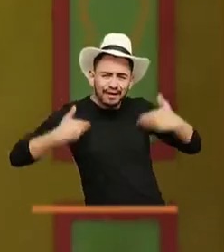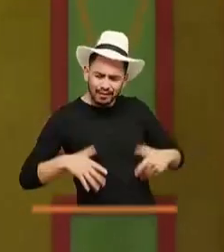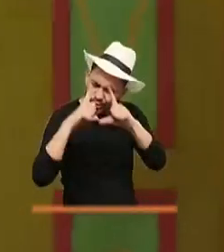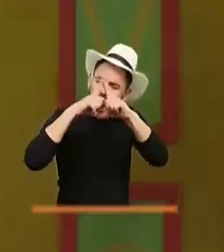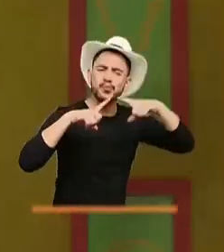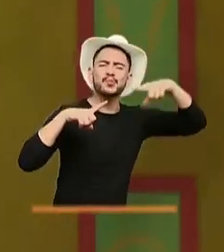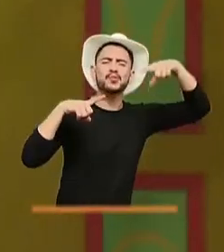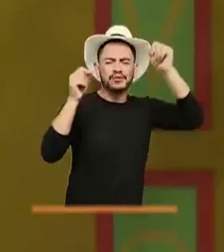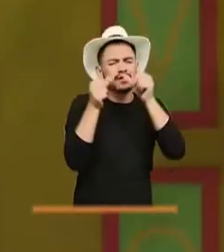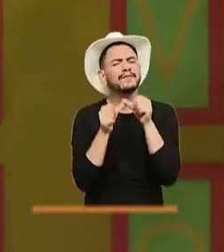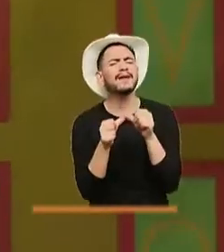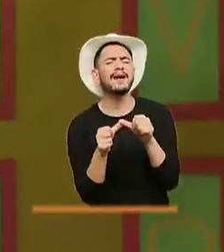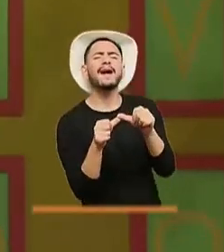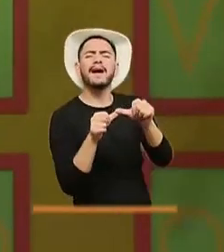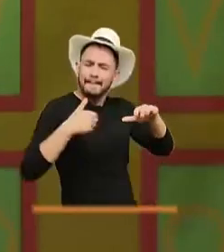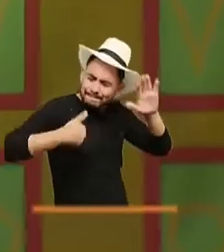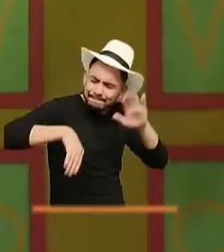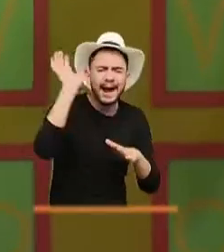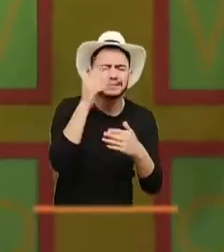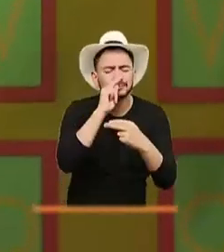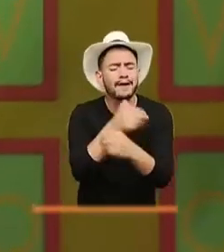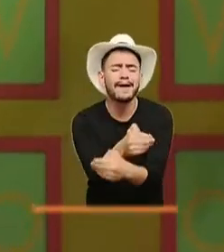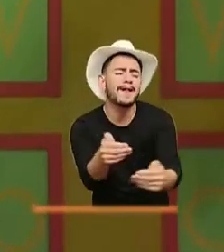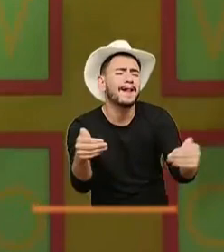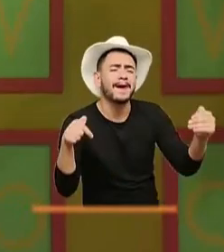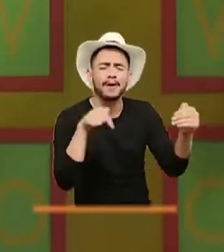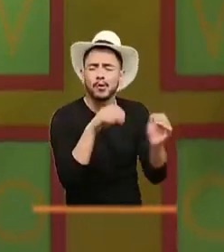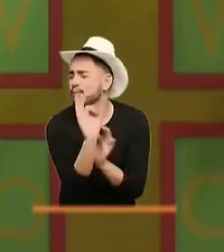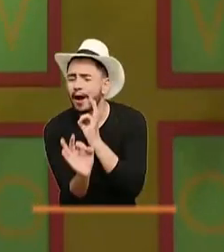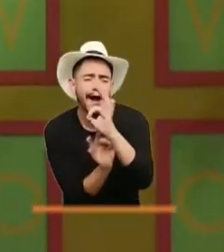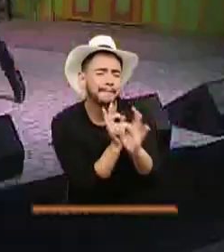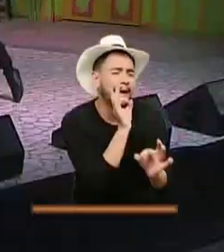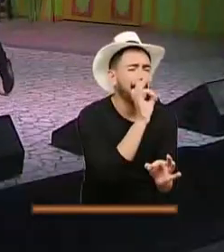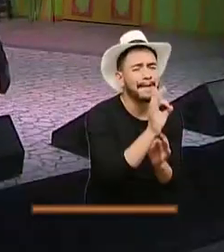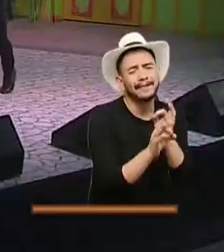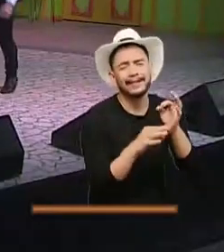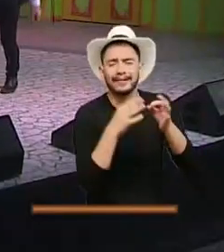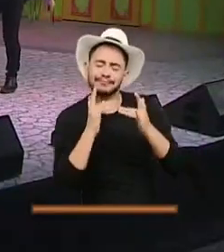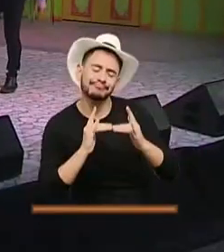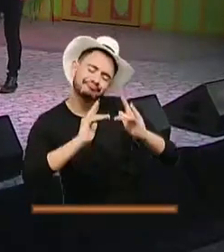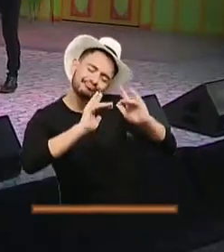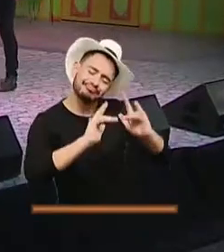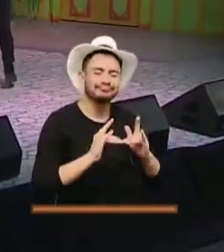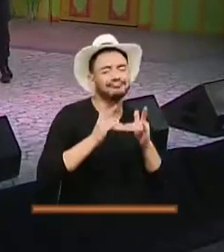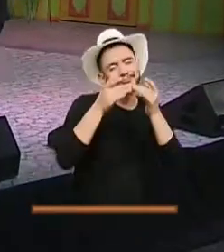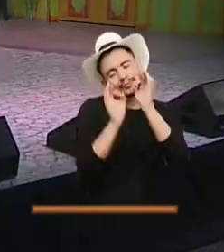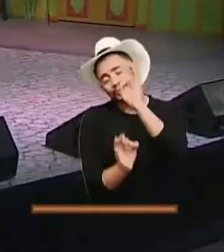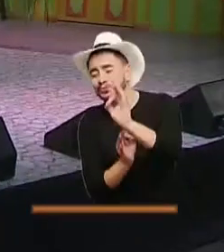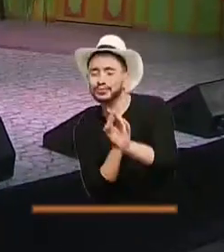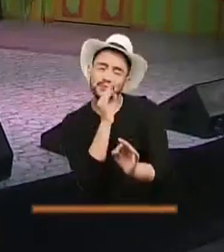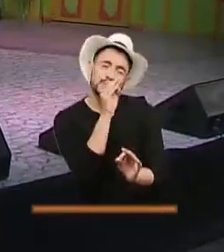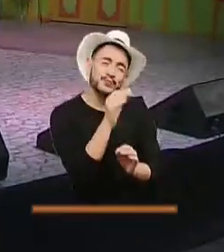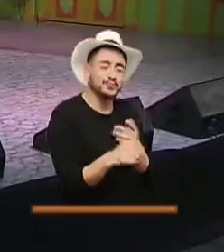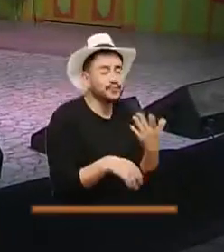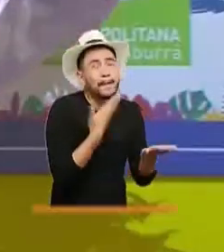que solo cuida al pequeño que nace en aquella cuna. ¿Quién no ha preferido el